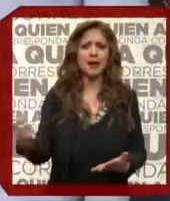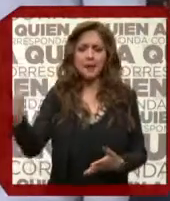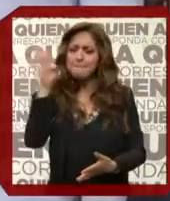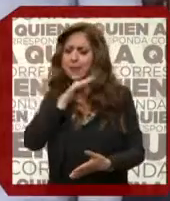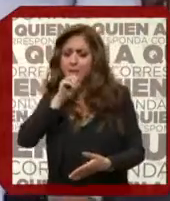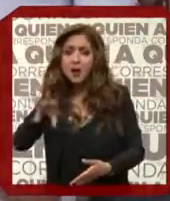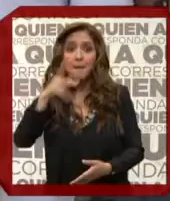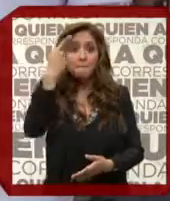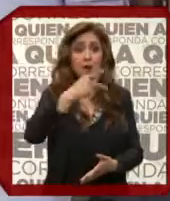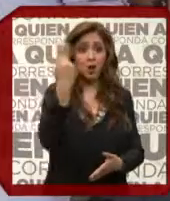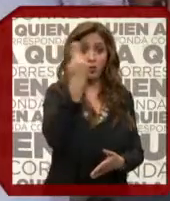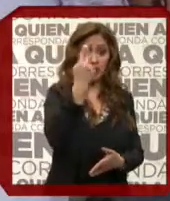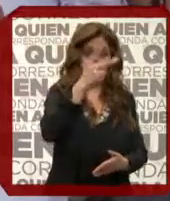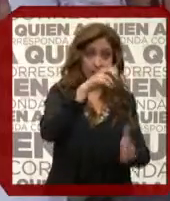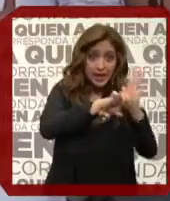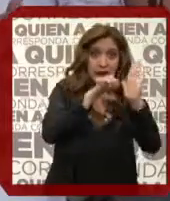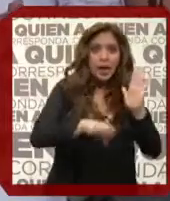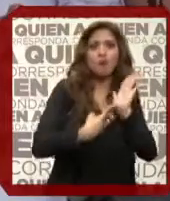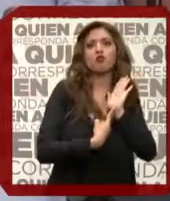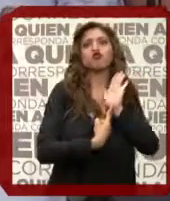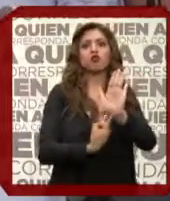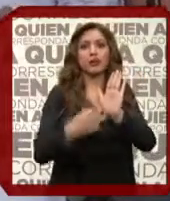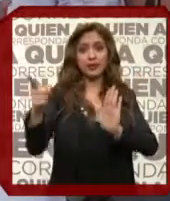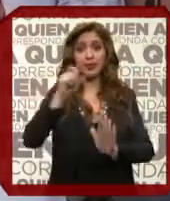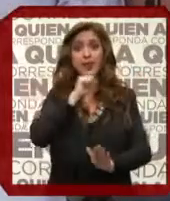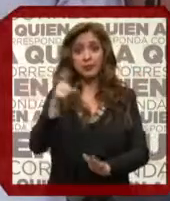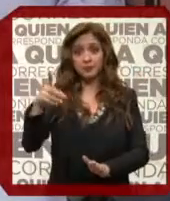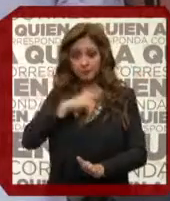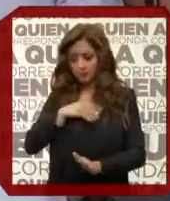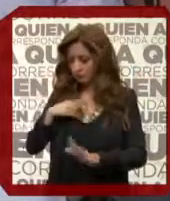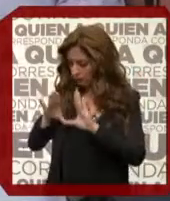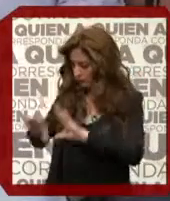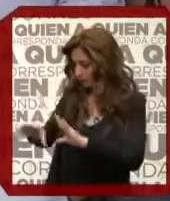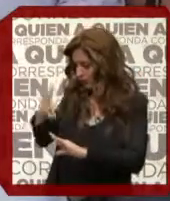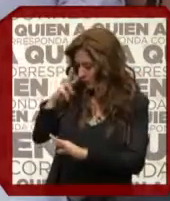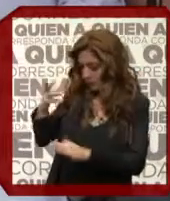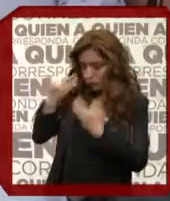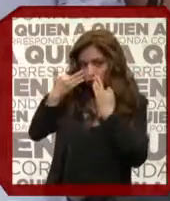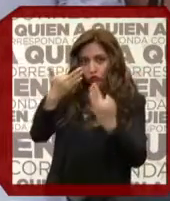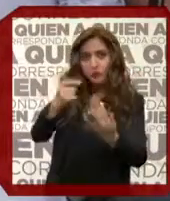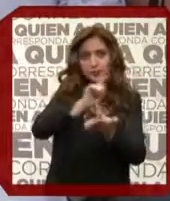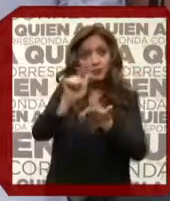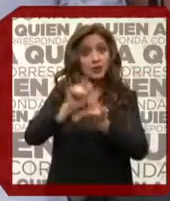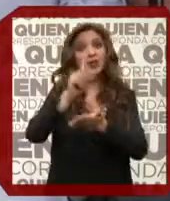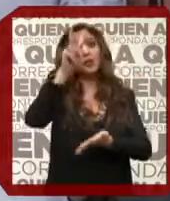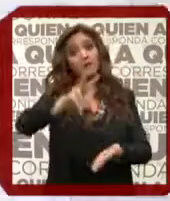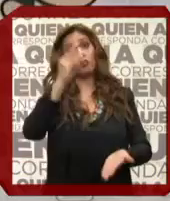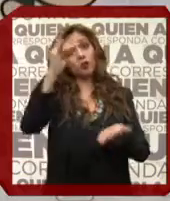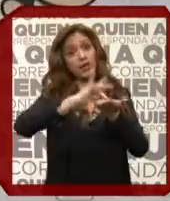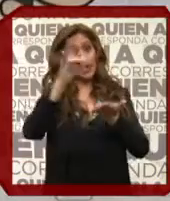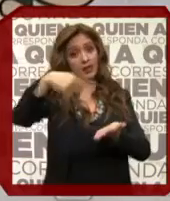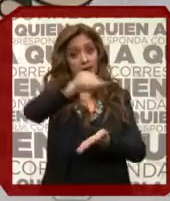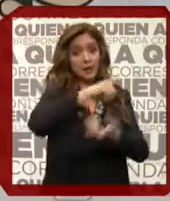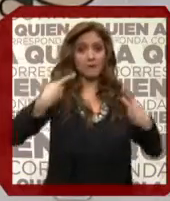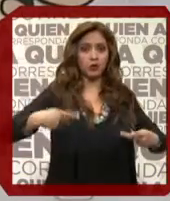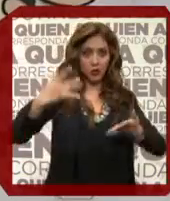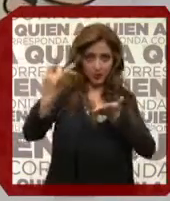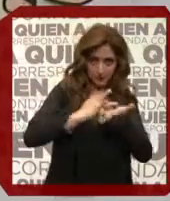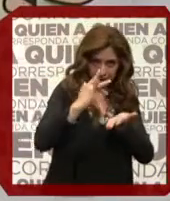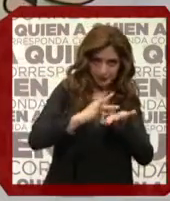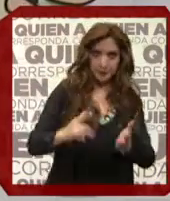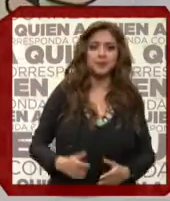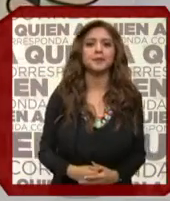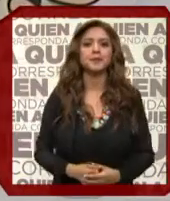para poner el ejemplo y poner el ejemplo a nuestros hijos. Eso es lo que yo quería hacer y lo estamos logrando. Gracias al apoyo de todos ustedes. Agradecer a Grupo